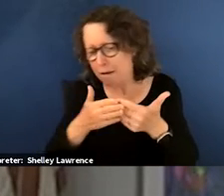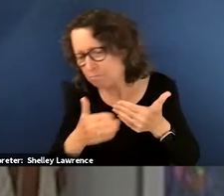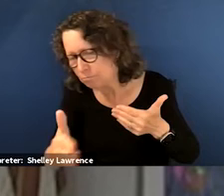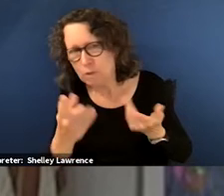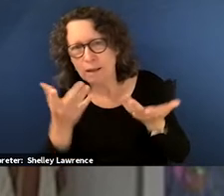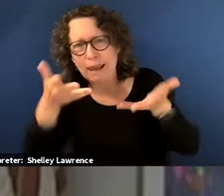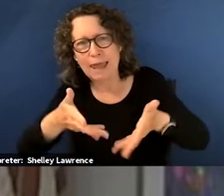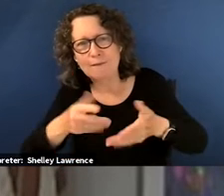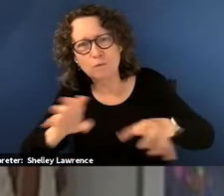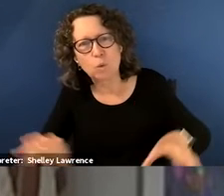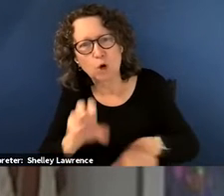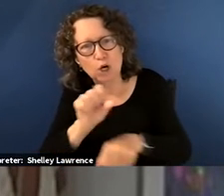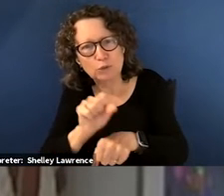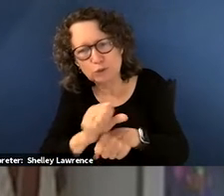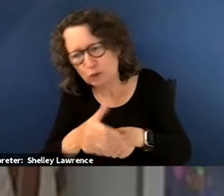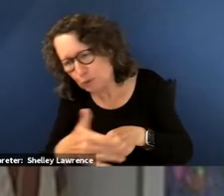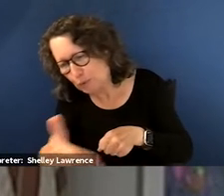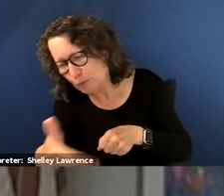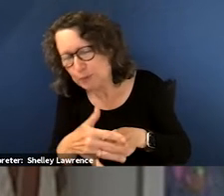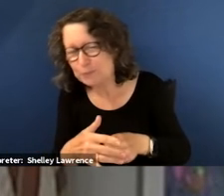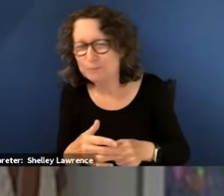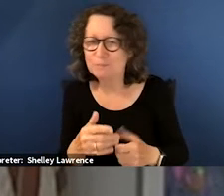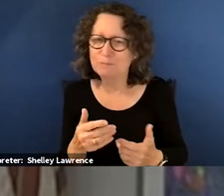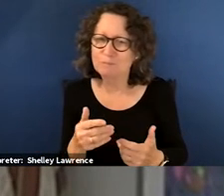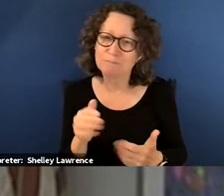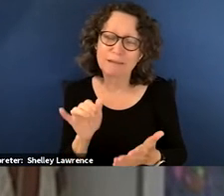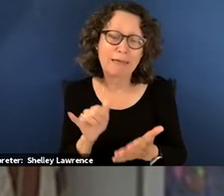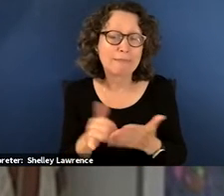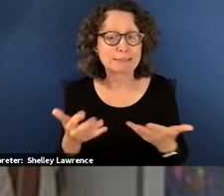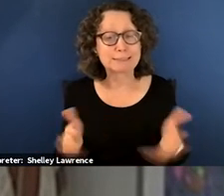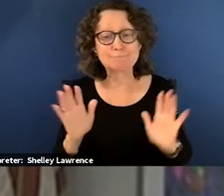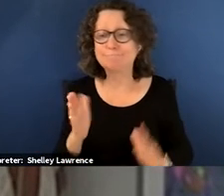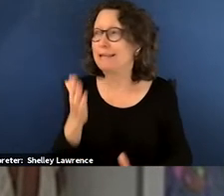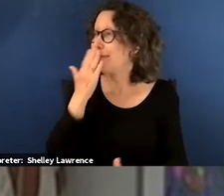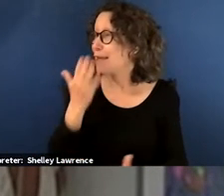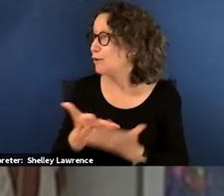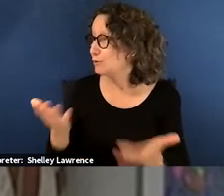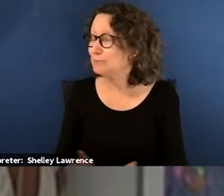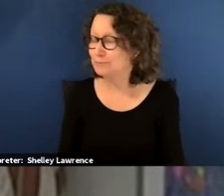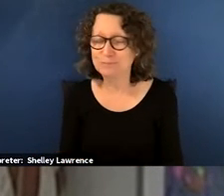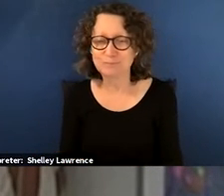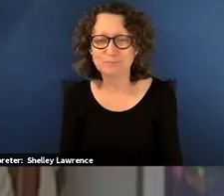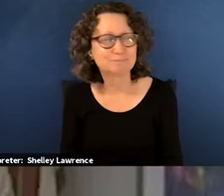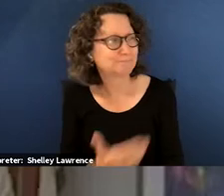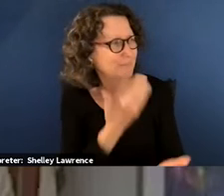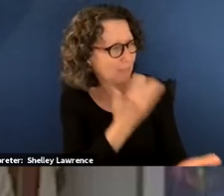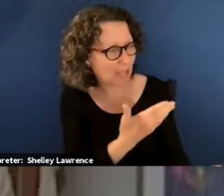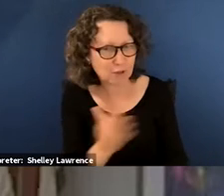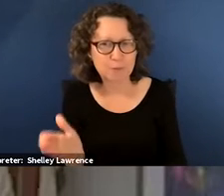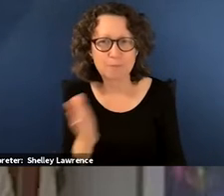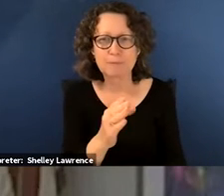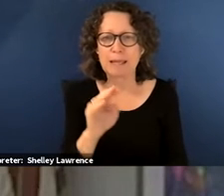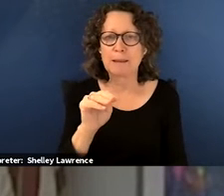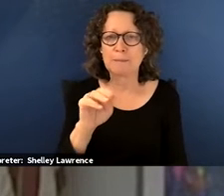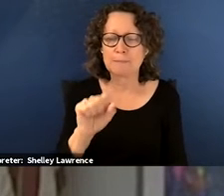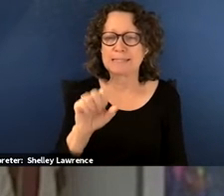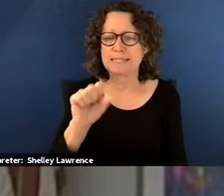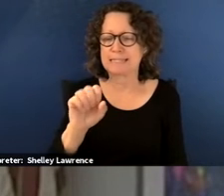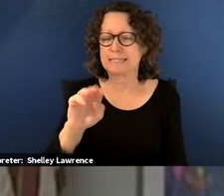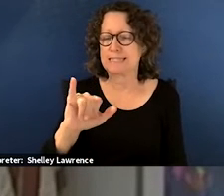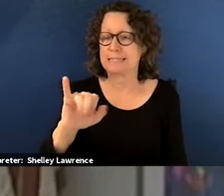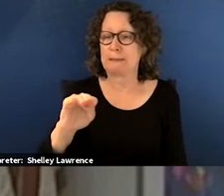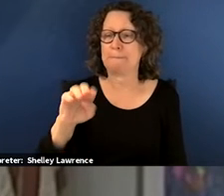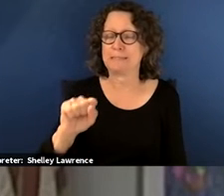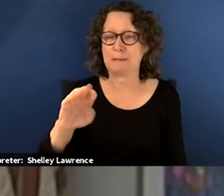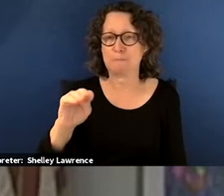qué trabajo nos queda por delante. Así que esto es todo. Muchísimas gracias. Muchas gracias, señora Sims-Motten.